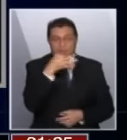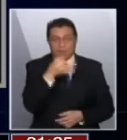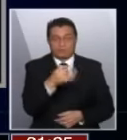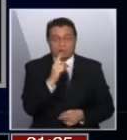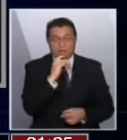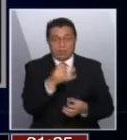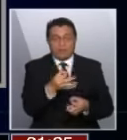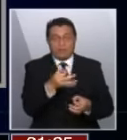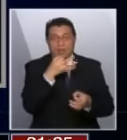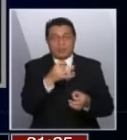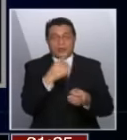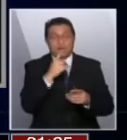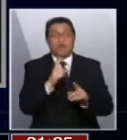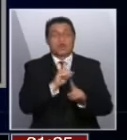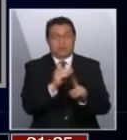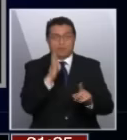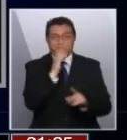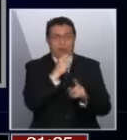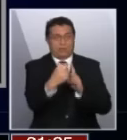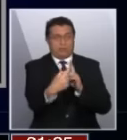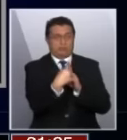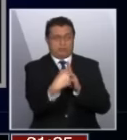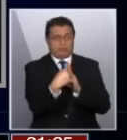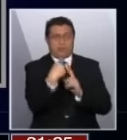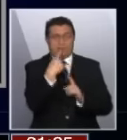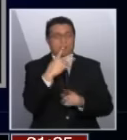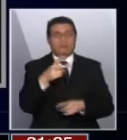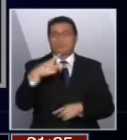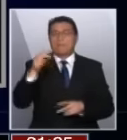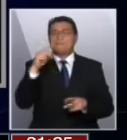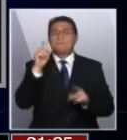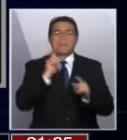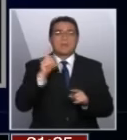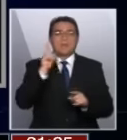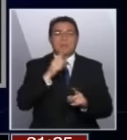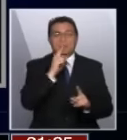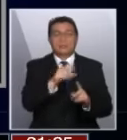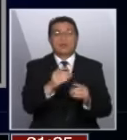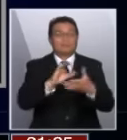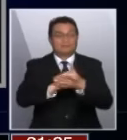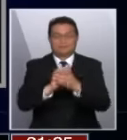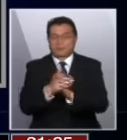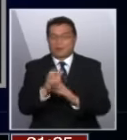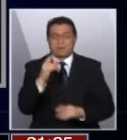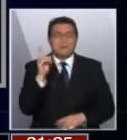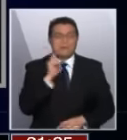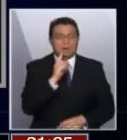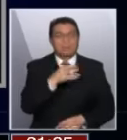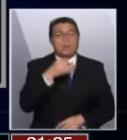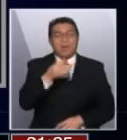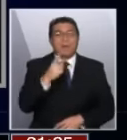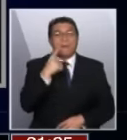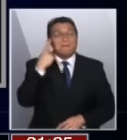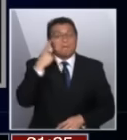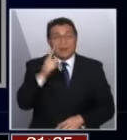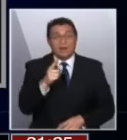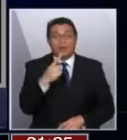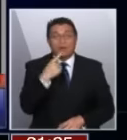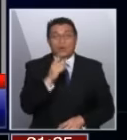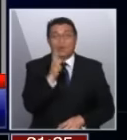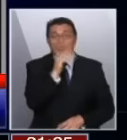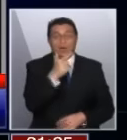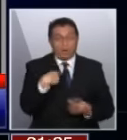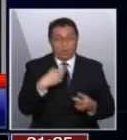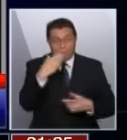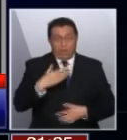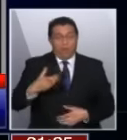negar más bien las acusaciones en negar los delitos que se le están imputando el delito de cohecho pero tampoco hay un mea culpa